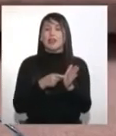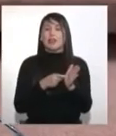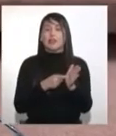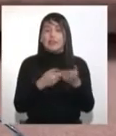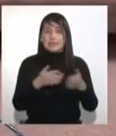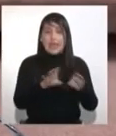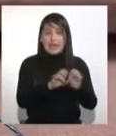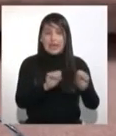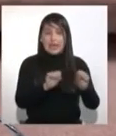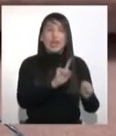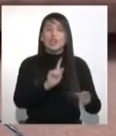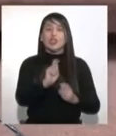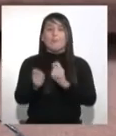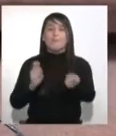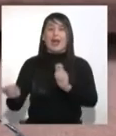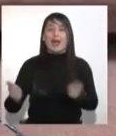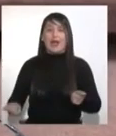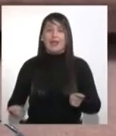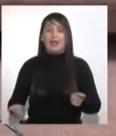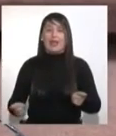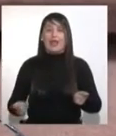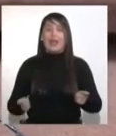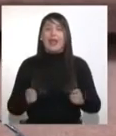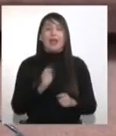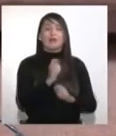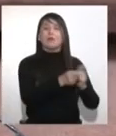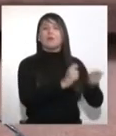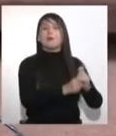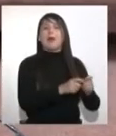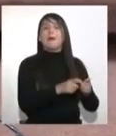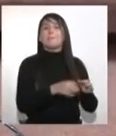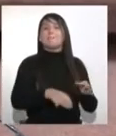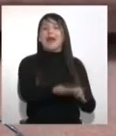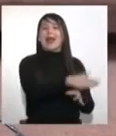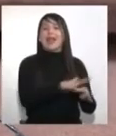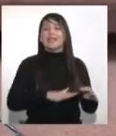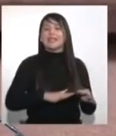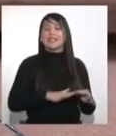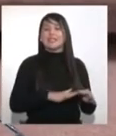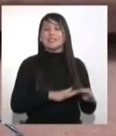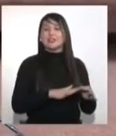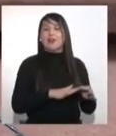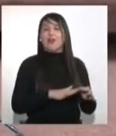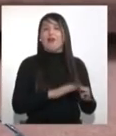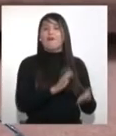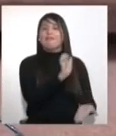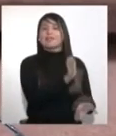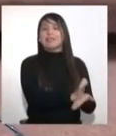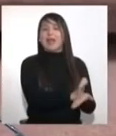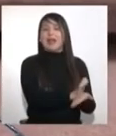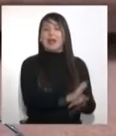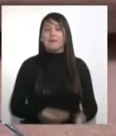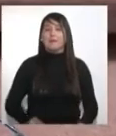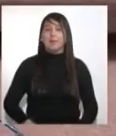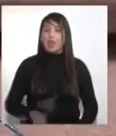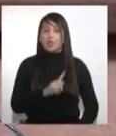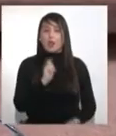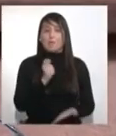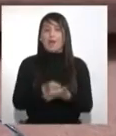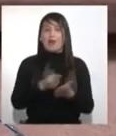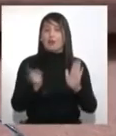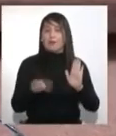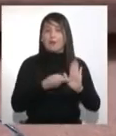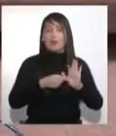pagadas, las inversiones en paraísos fiscales. Presidenta, reflexiones finales. El no pago de